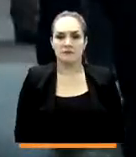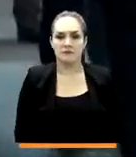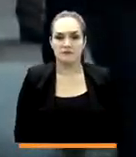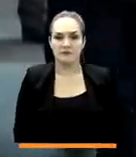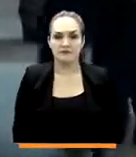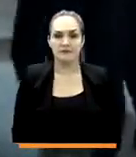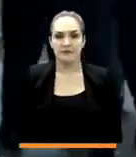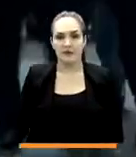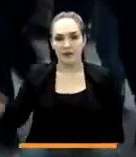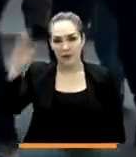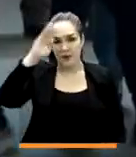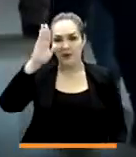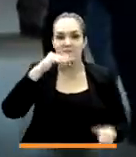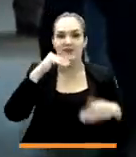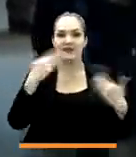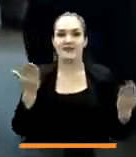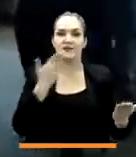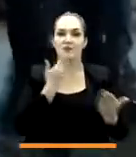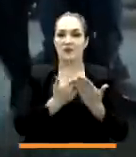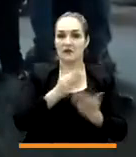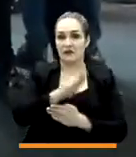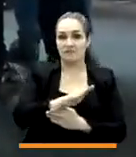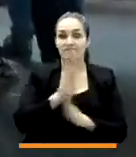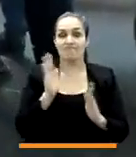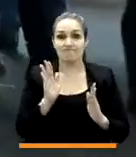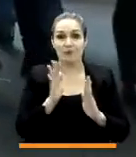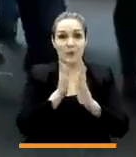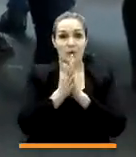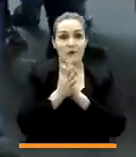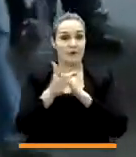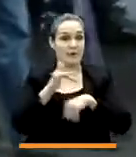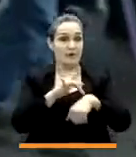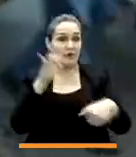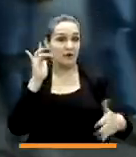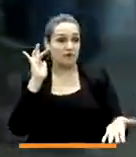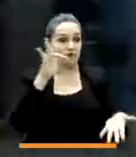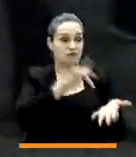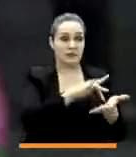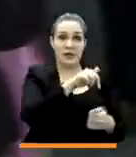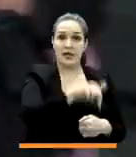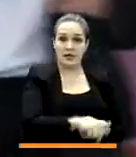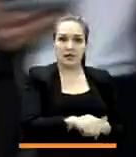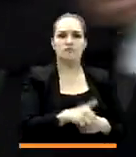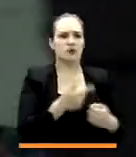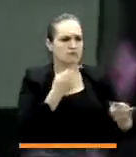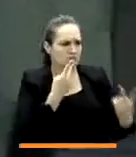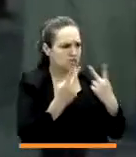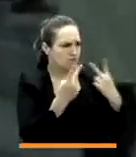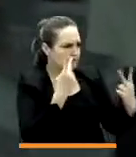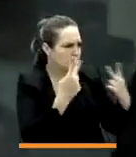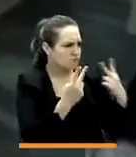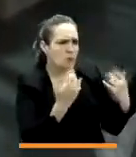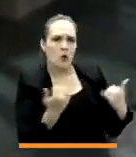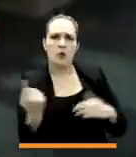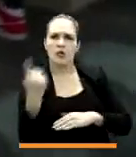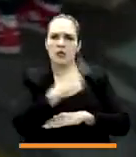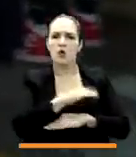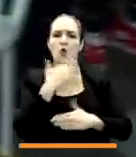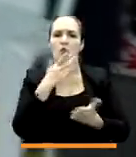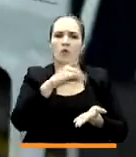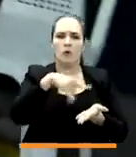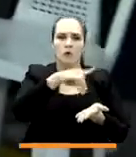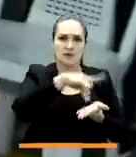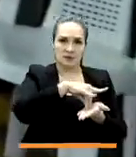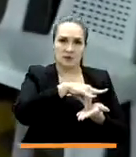Carolina, ¿qué tal? Muy buenas tardes. Usted ya lo ha dicho, nosotros desde muy temprano estuvimos acompañando la jornada en este punto de la capital,